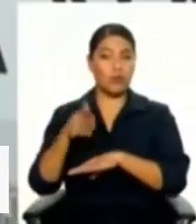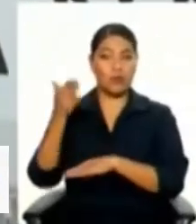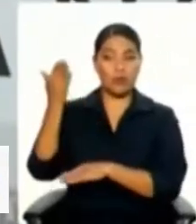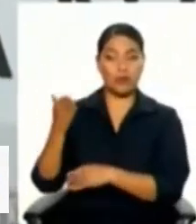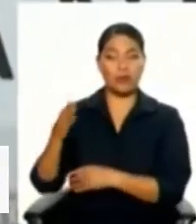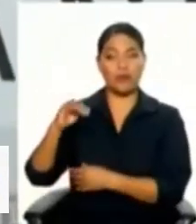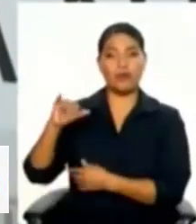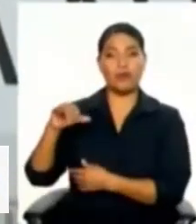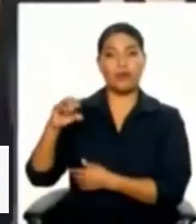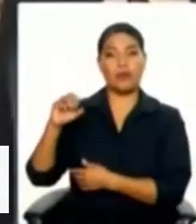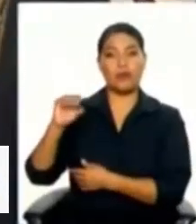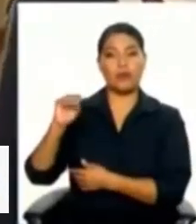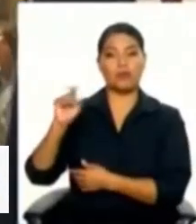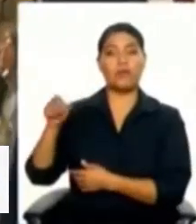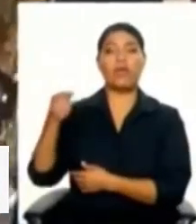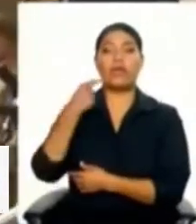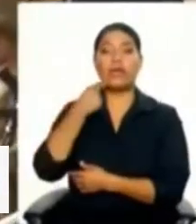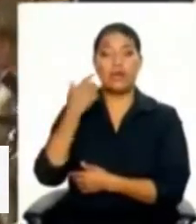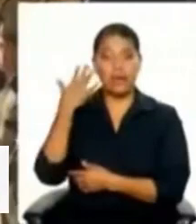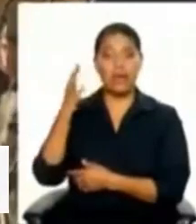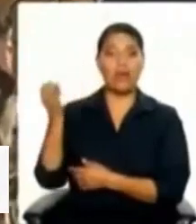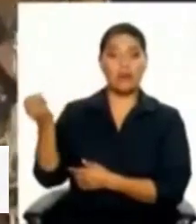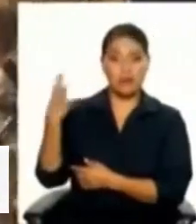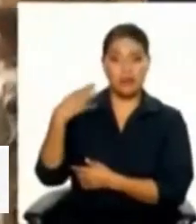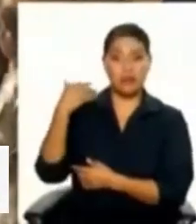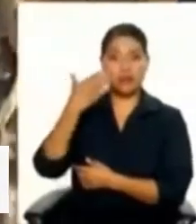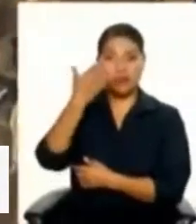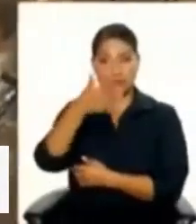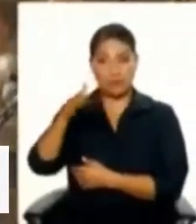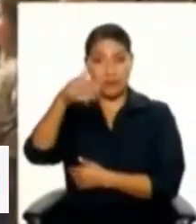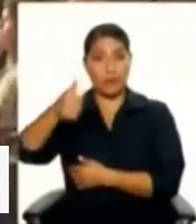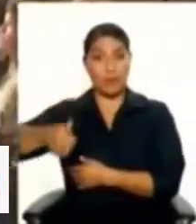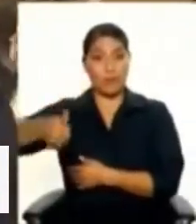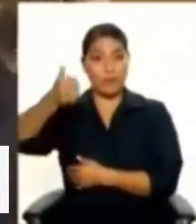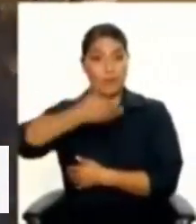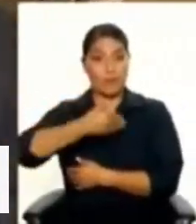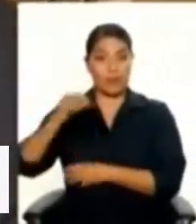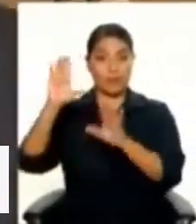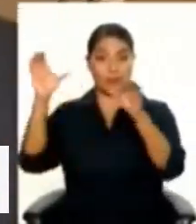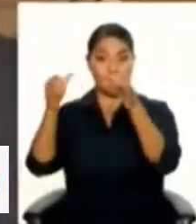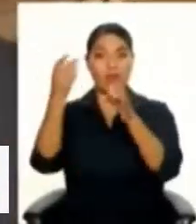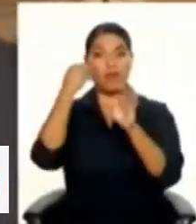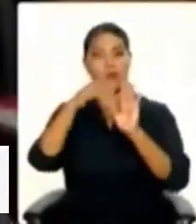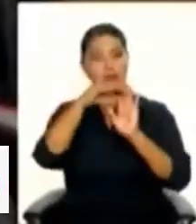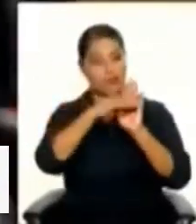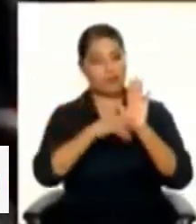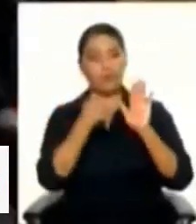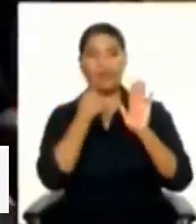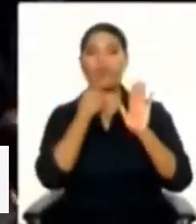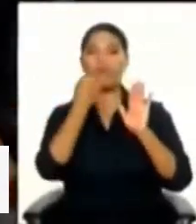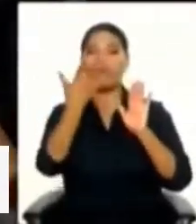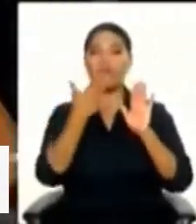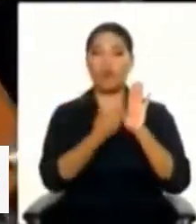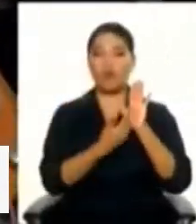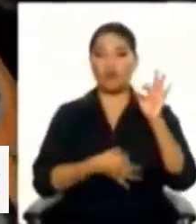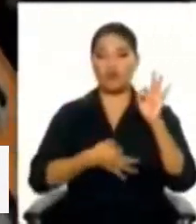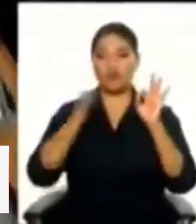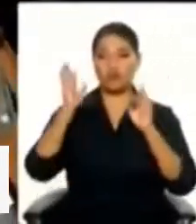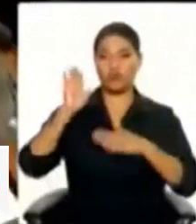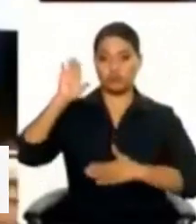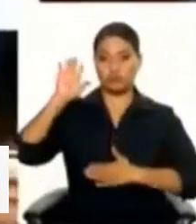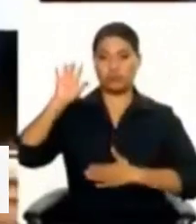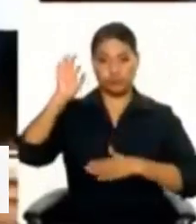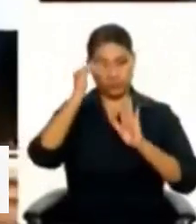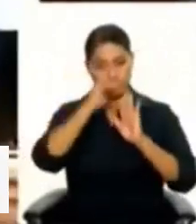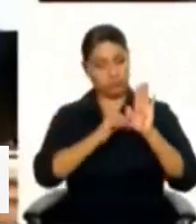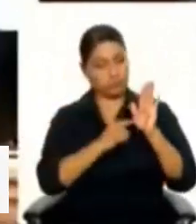José Cueto tras enterarse de que el presidente del Congreso, Alejandro Soto, habría mentido en su declaración jurada cuando postuló al Parlamento.